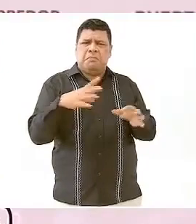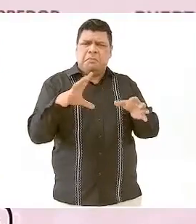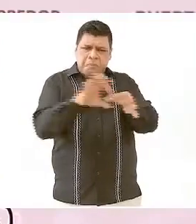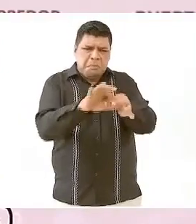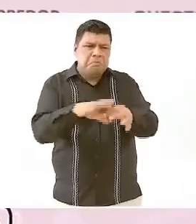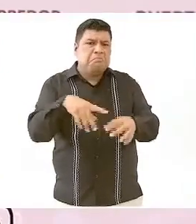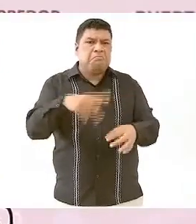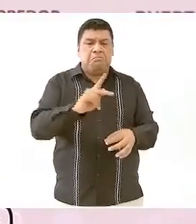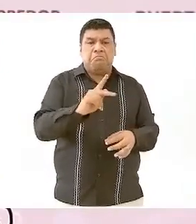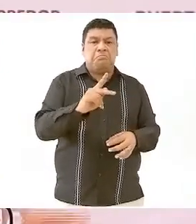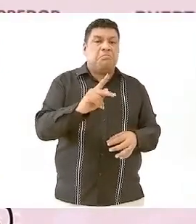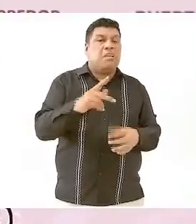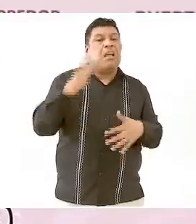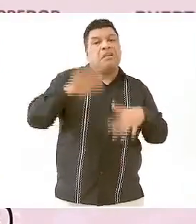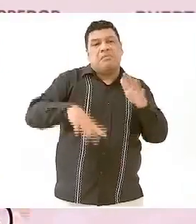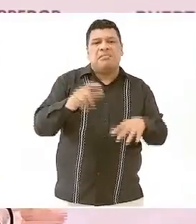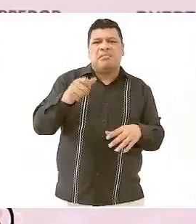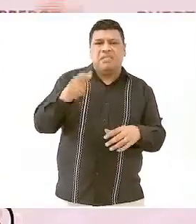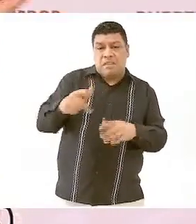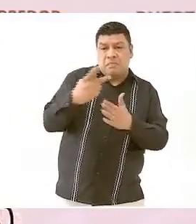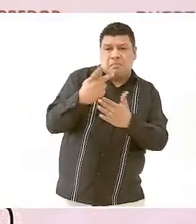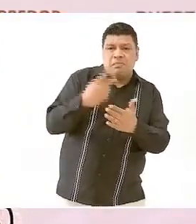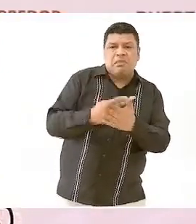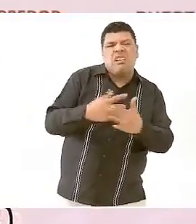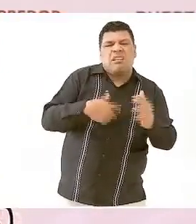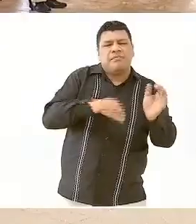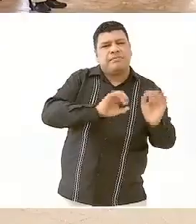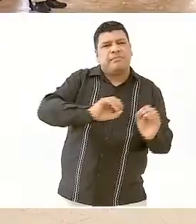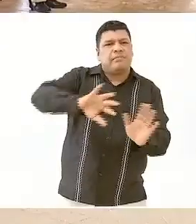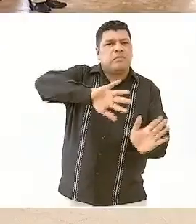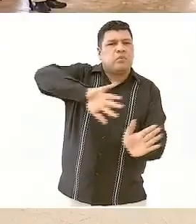movimientos. Siempre